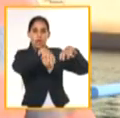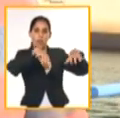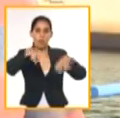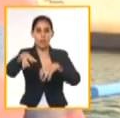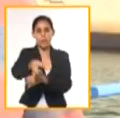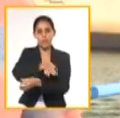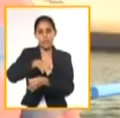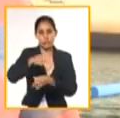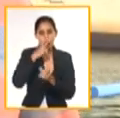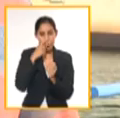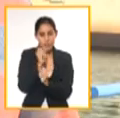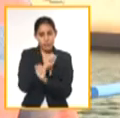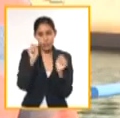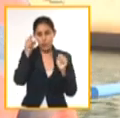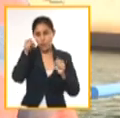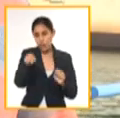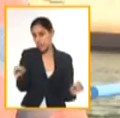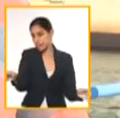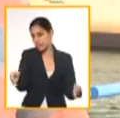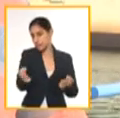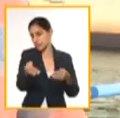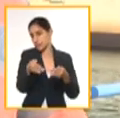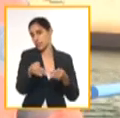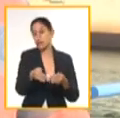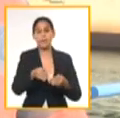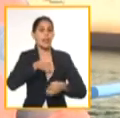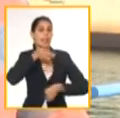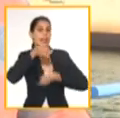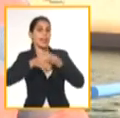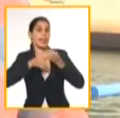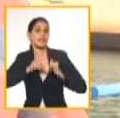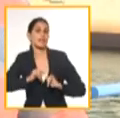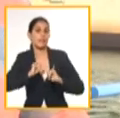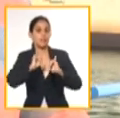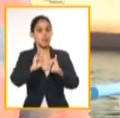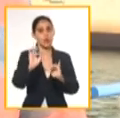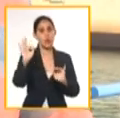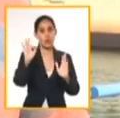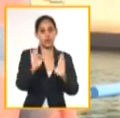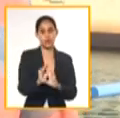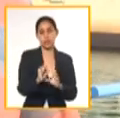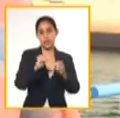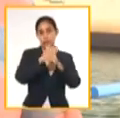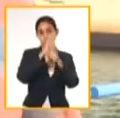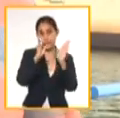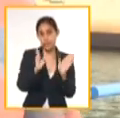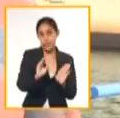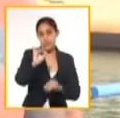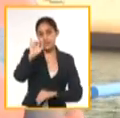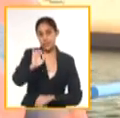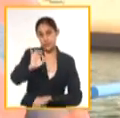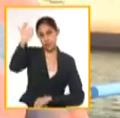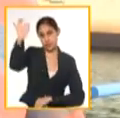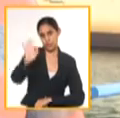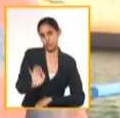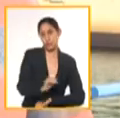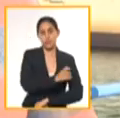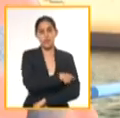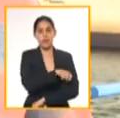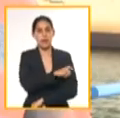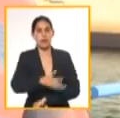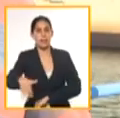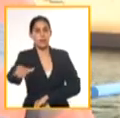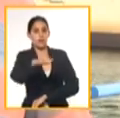la mañana, cuando cerramos el parte 8 de la mañana, pues teníamos un poco más del 60% de la población que nosotros servimos con